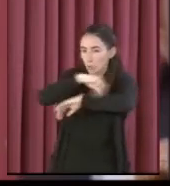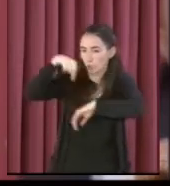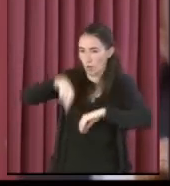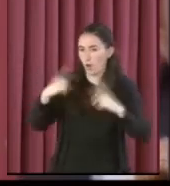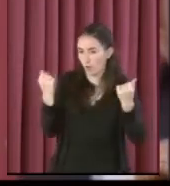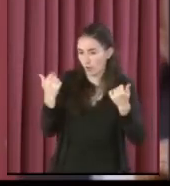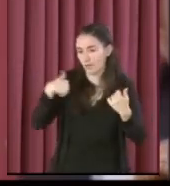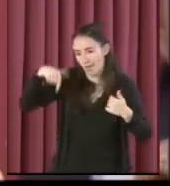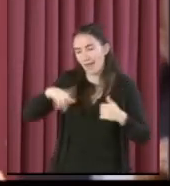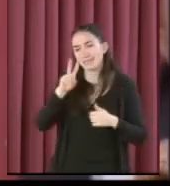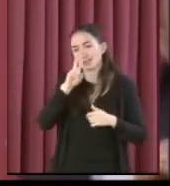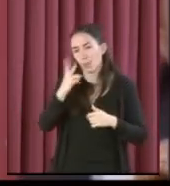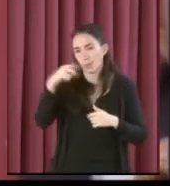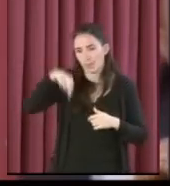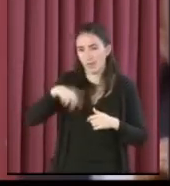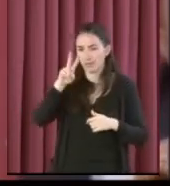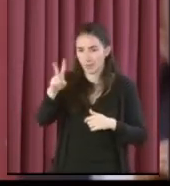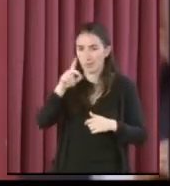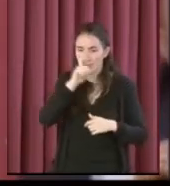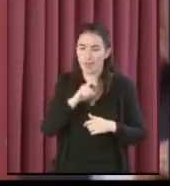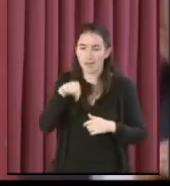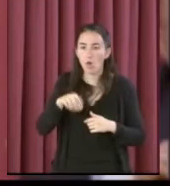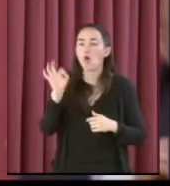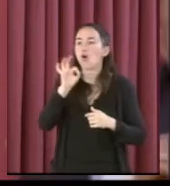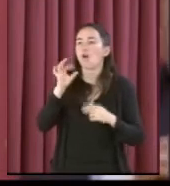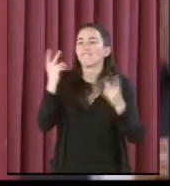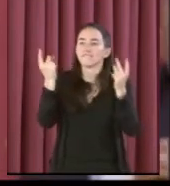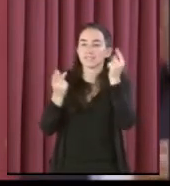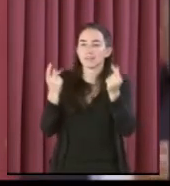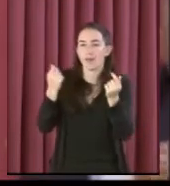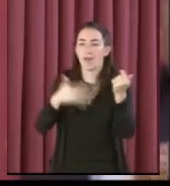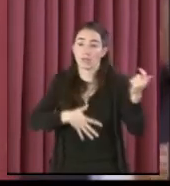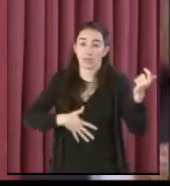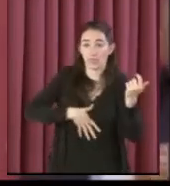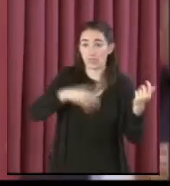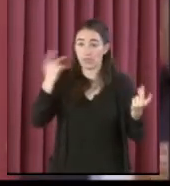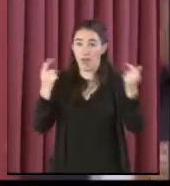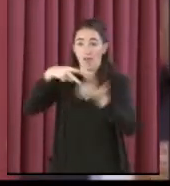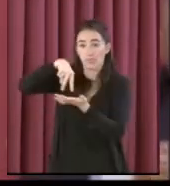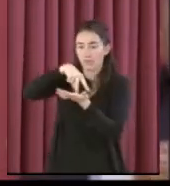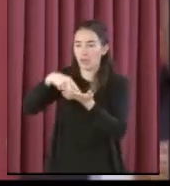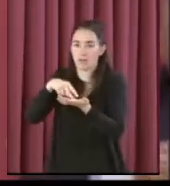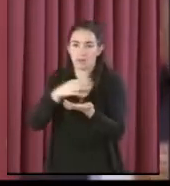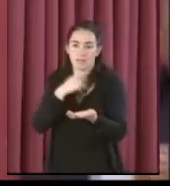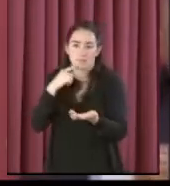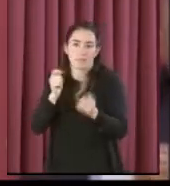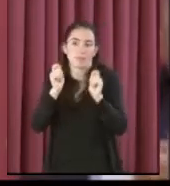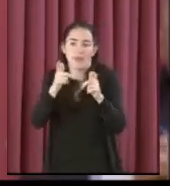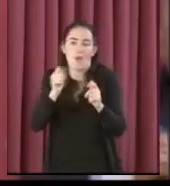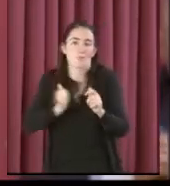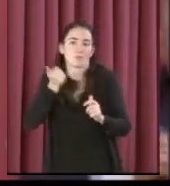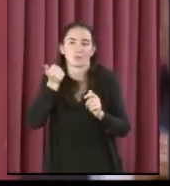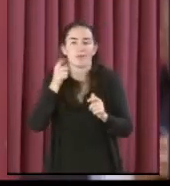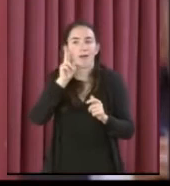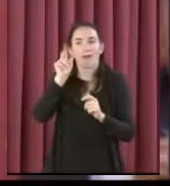ha celebrado este año, o el Festival Margen Danza, que ha multiplicado este verano las oportunidades de disfrutar de la danza,